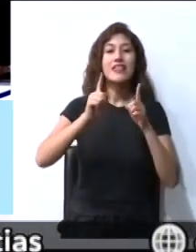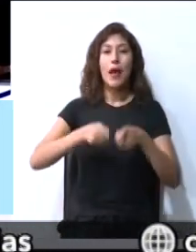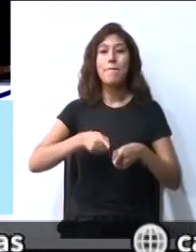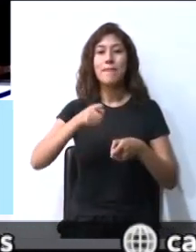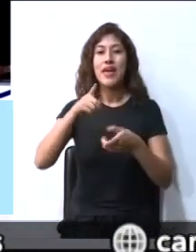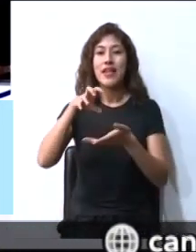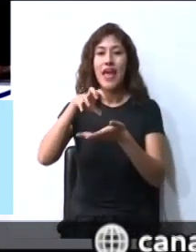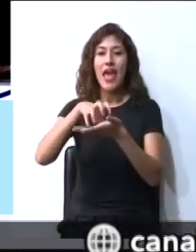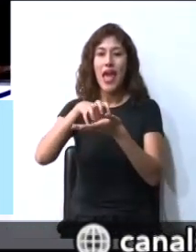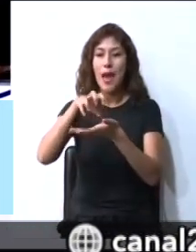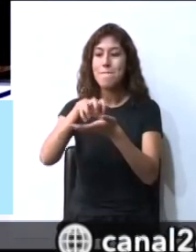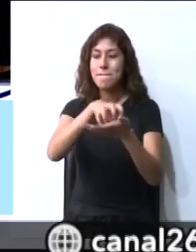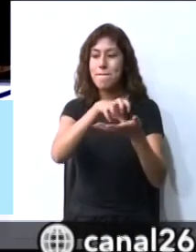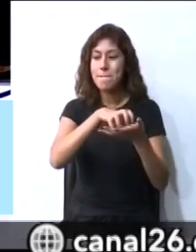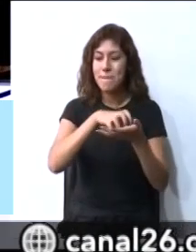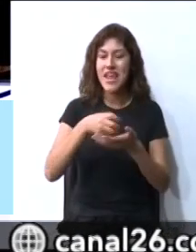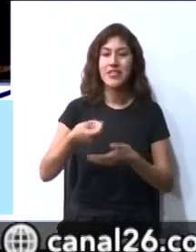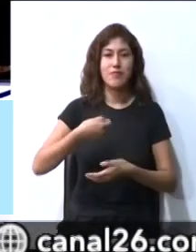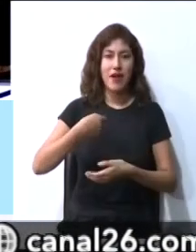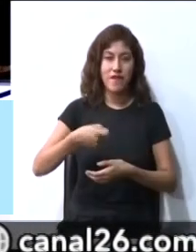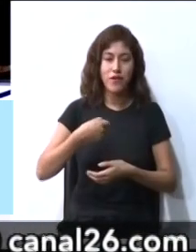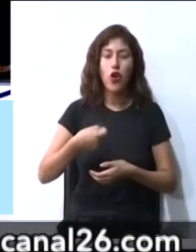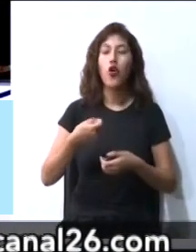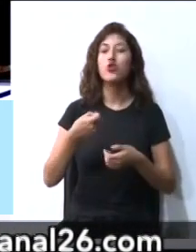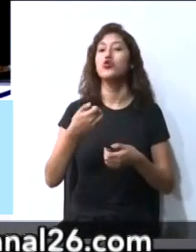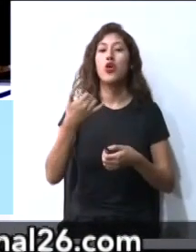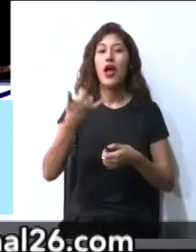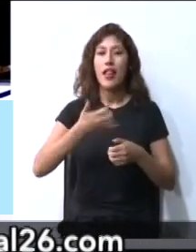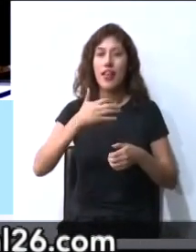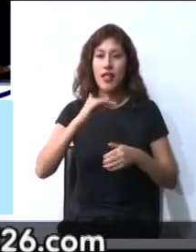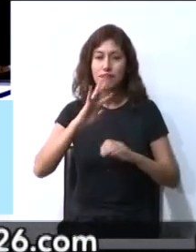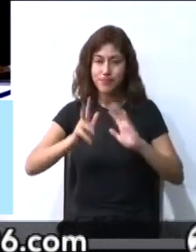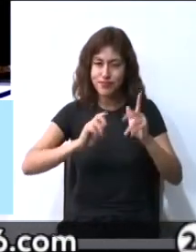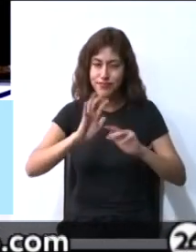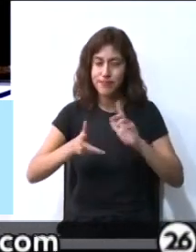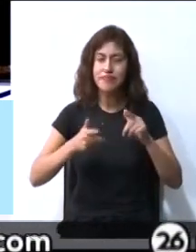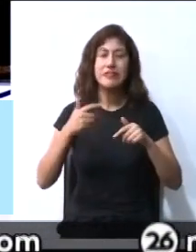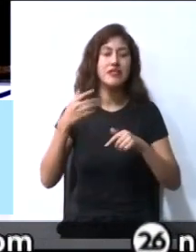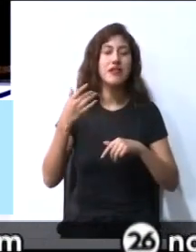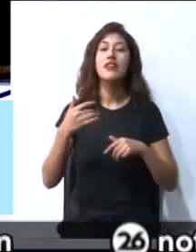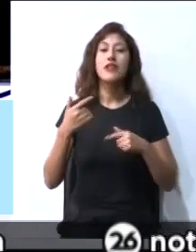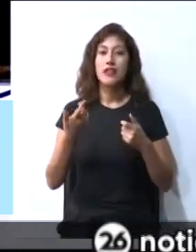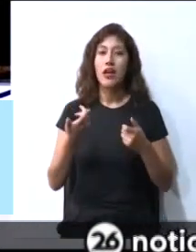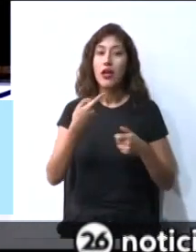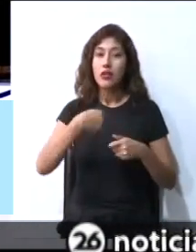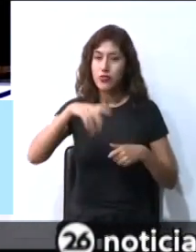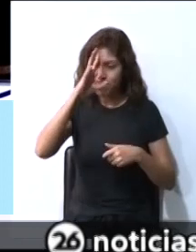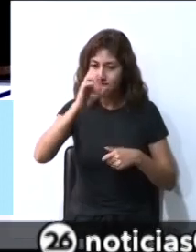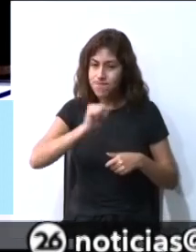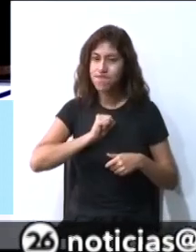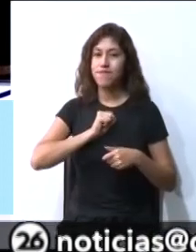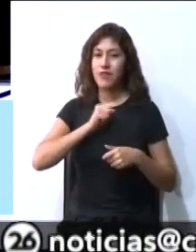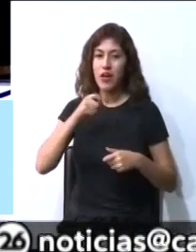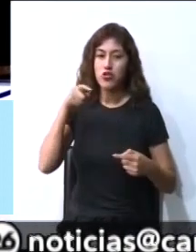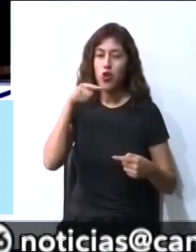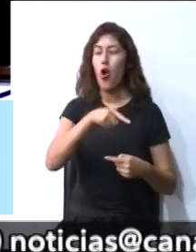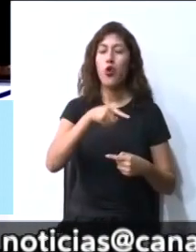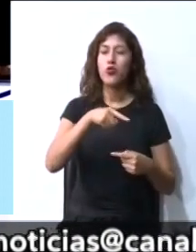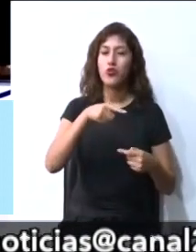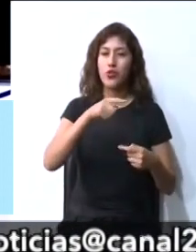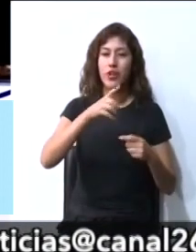con los delincuentes adueñándose de los barrios. Hay que animarse a enfrentar la inseguridad en serio, con mucha